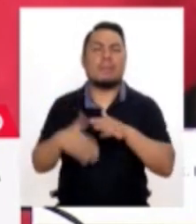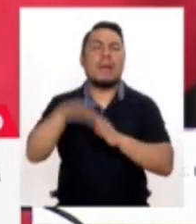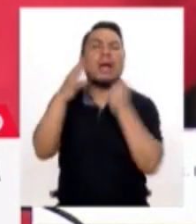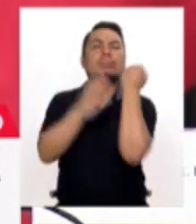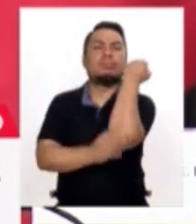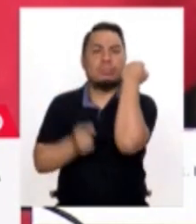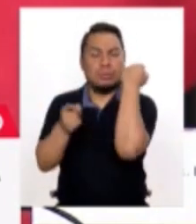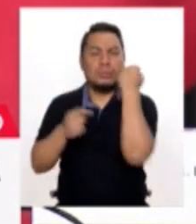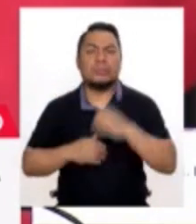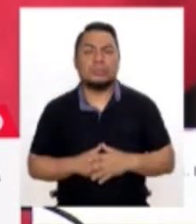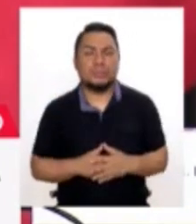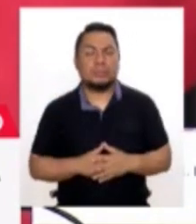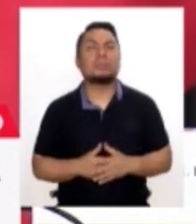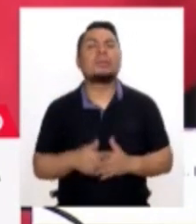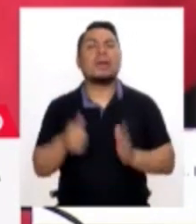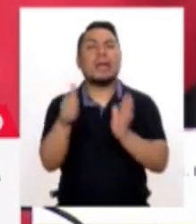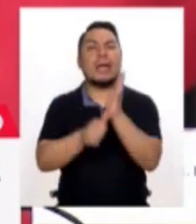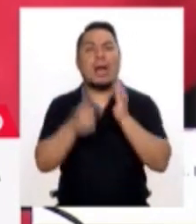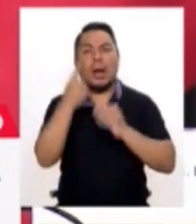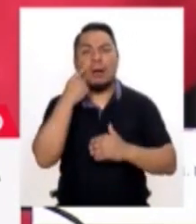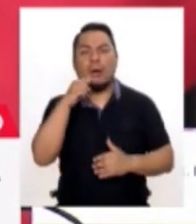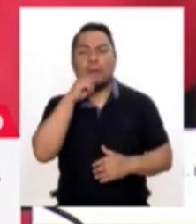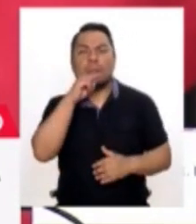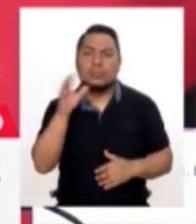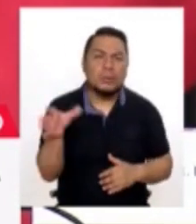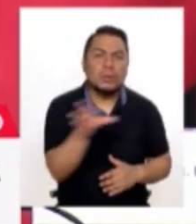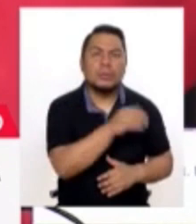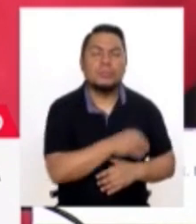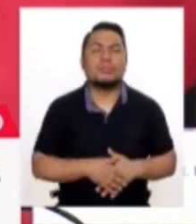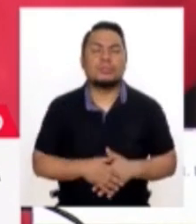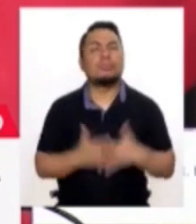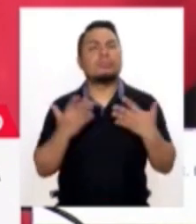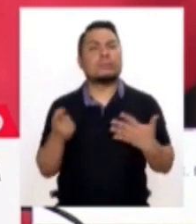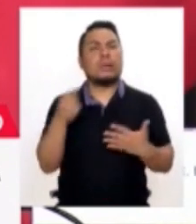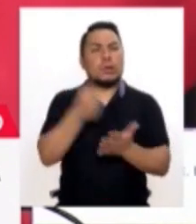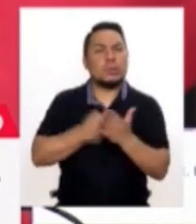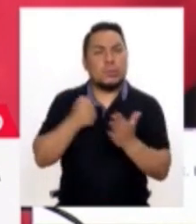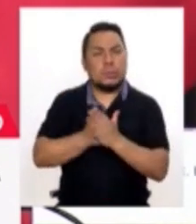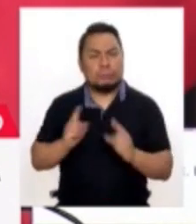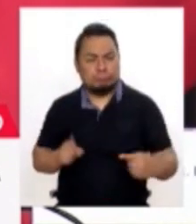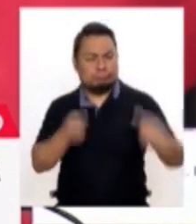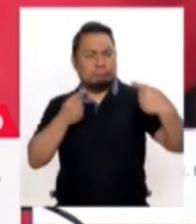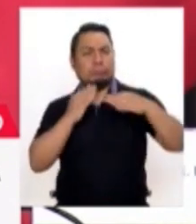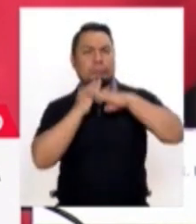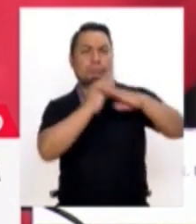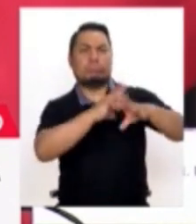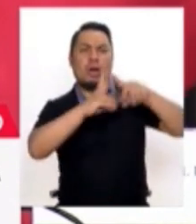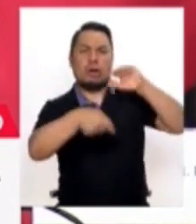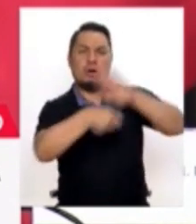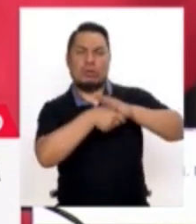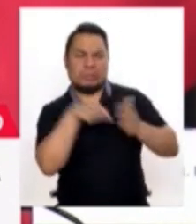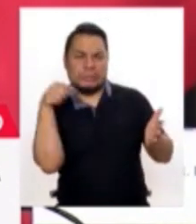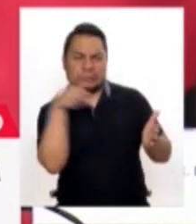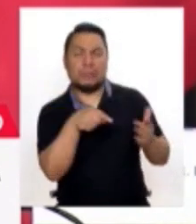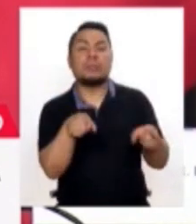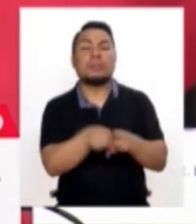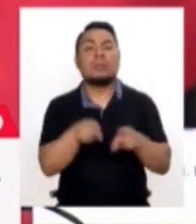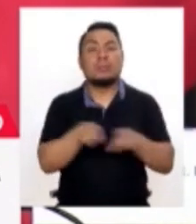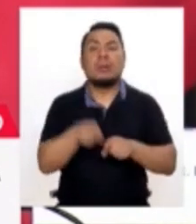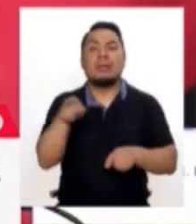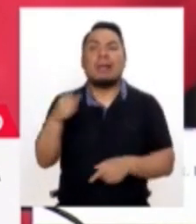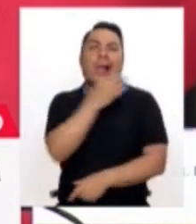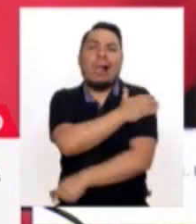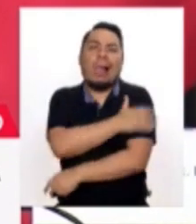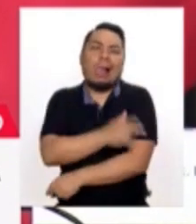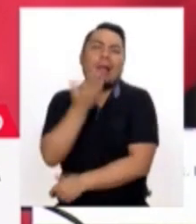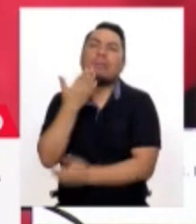más vulnerable. Hermanas, hermanos, la lucha frontal contra la corrupción y la